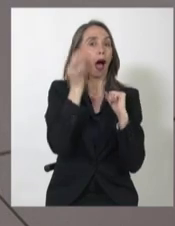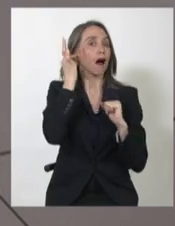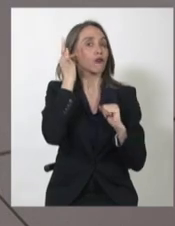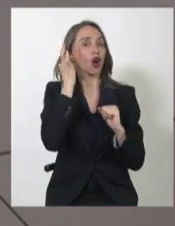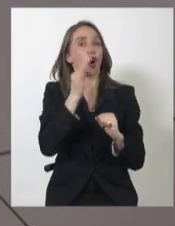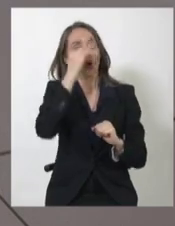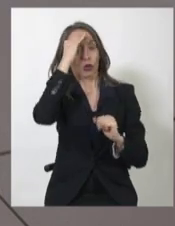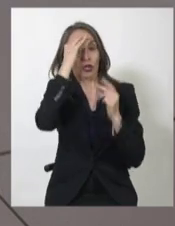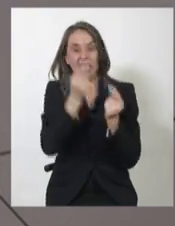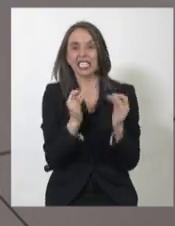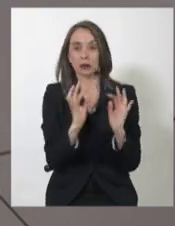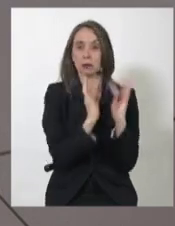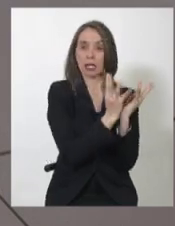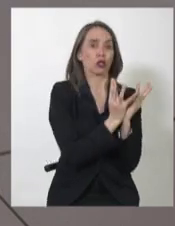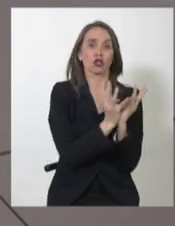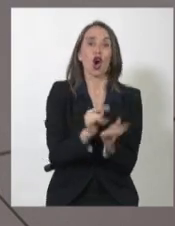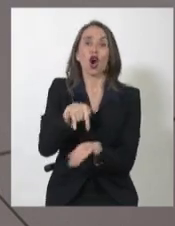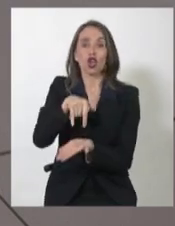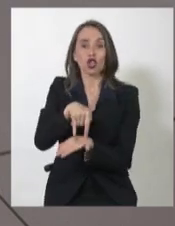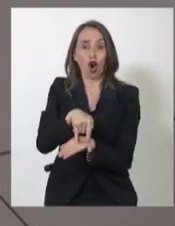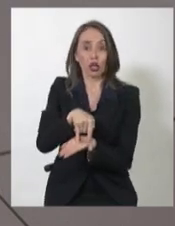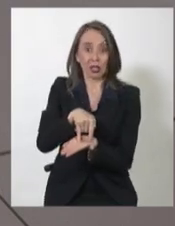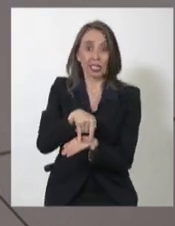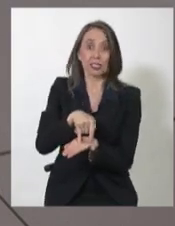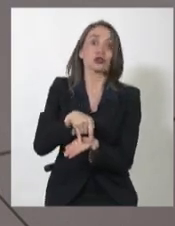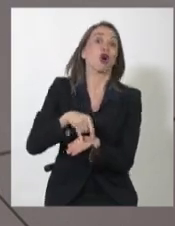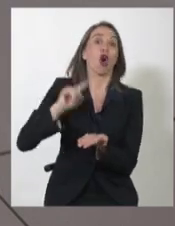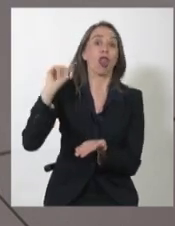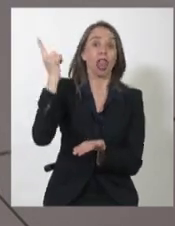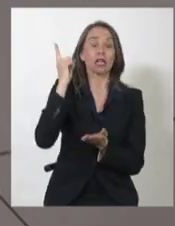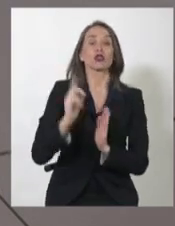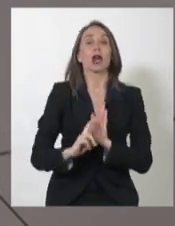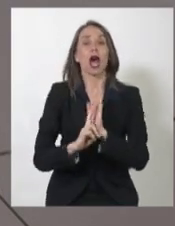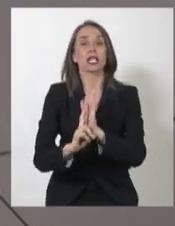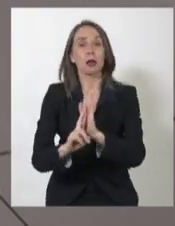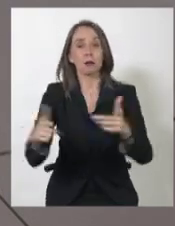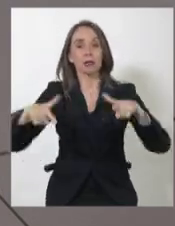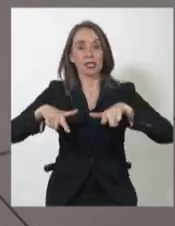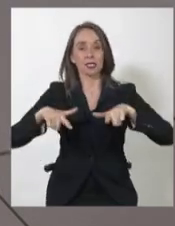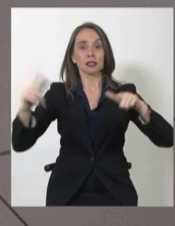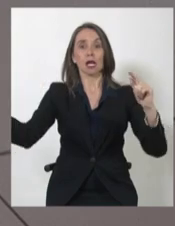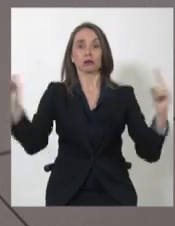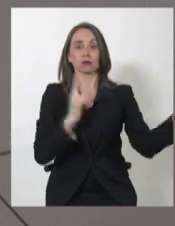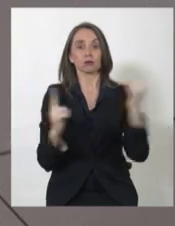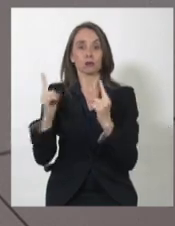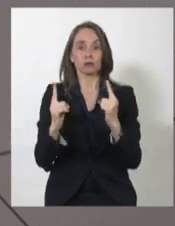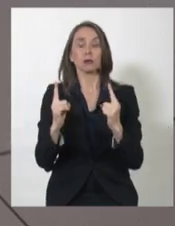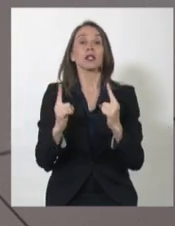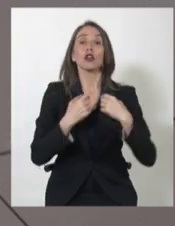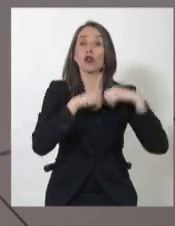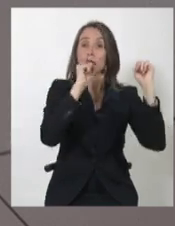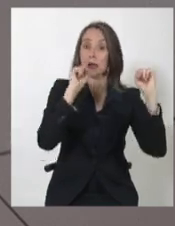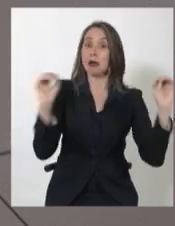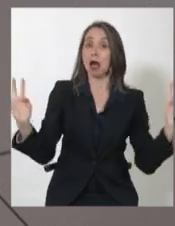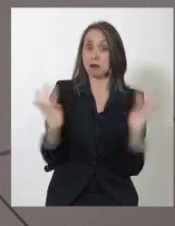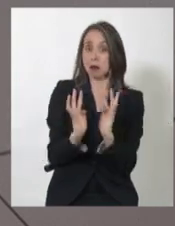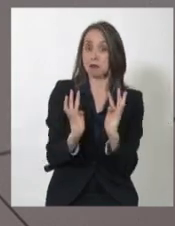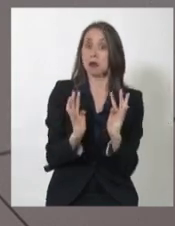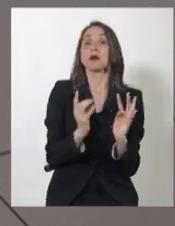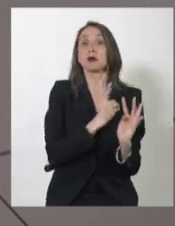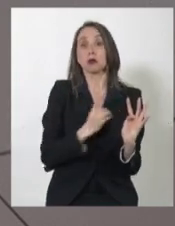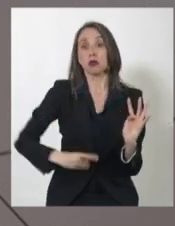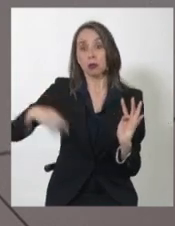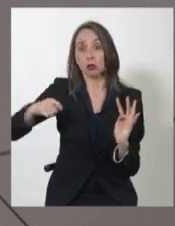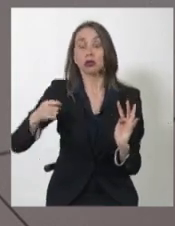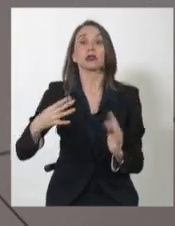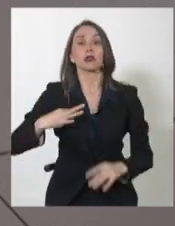expertos. Un Congreso Nacional es el espacio de nuestra representatividad y quienes llegan al Congreso Nacional son ciudadanos y ciudadanas, que